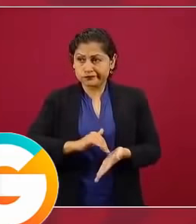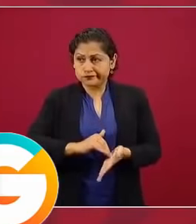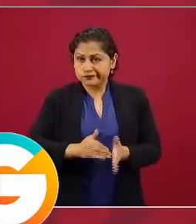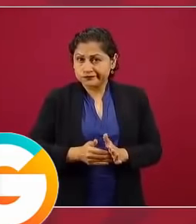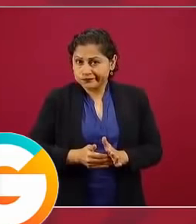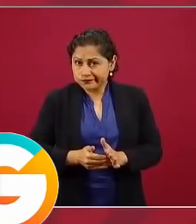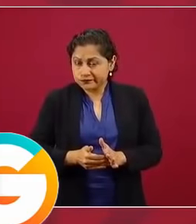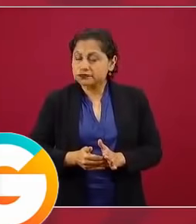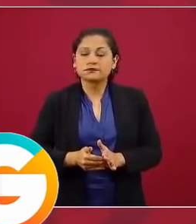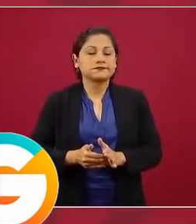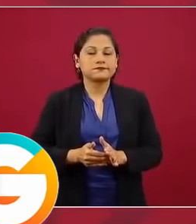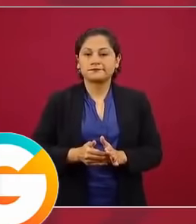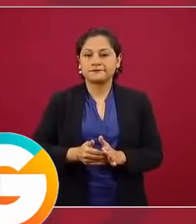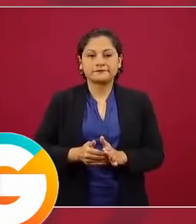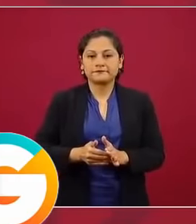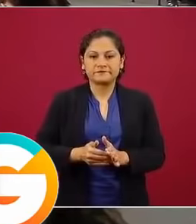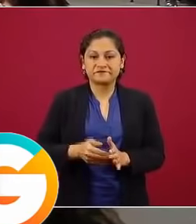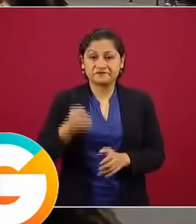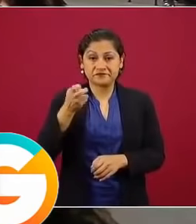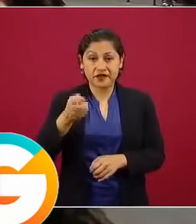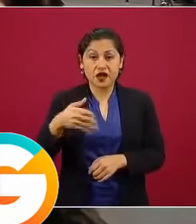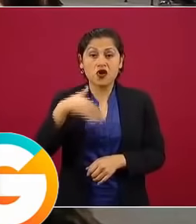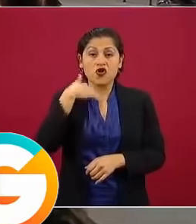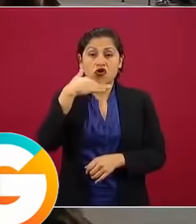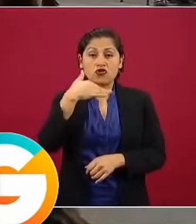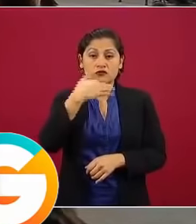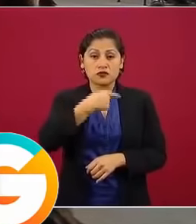actos de corrupción. Y esto